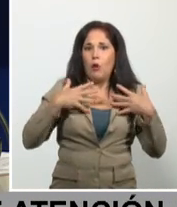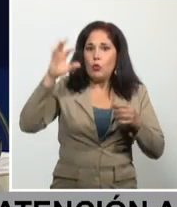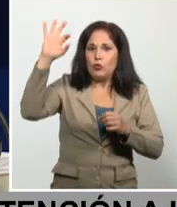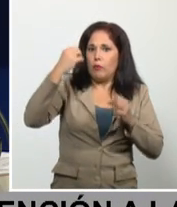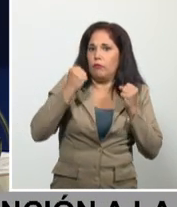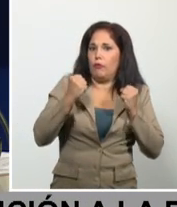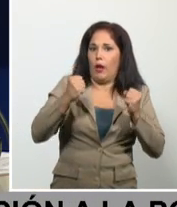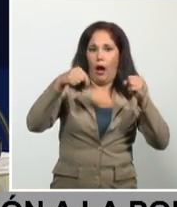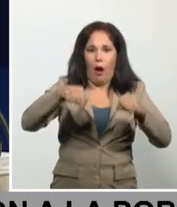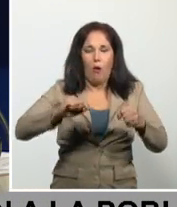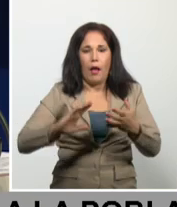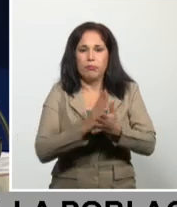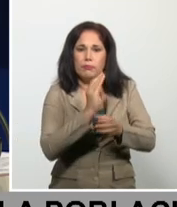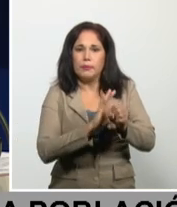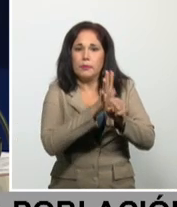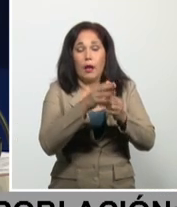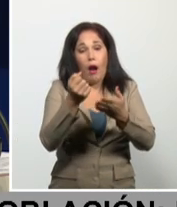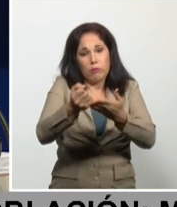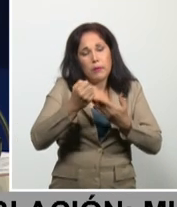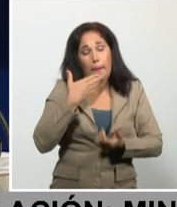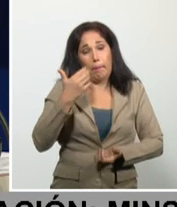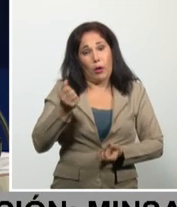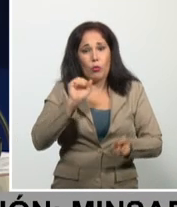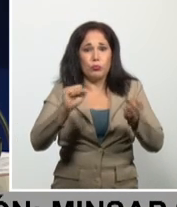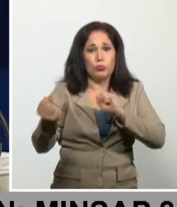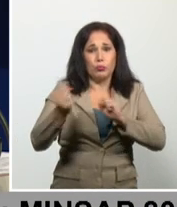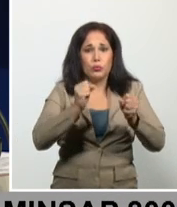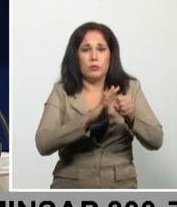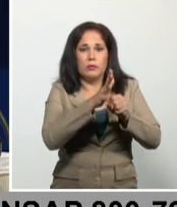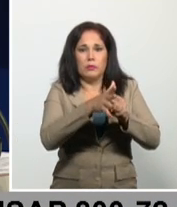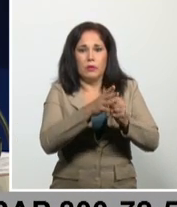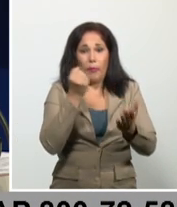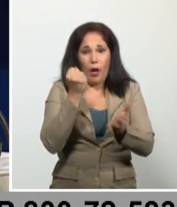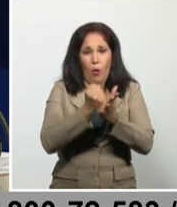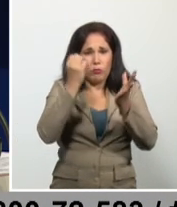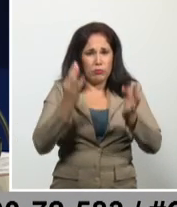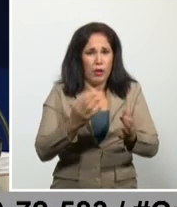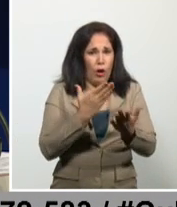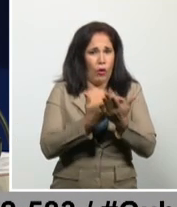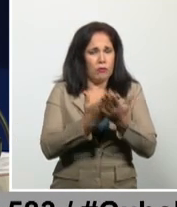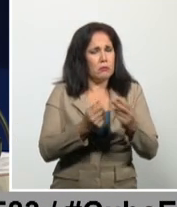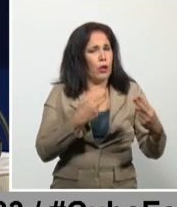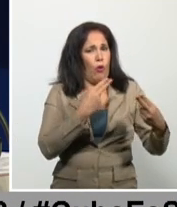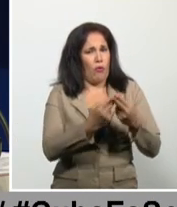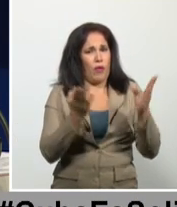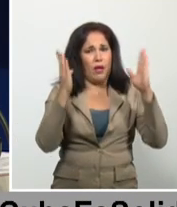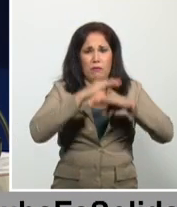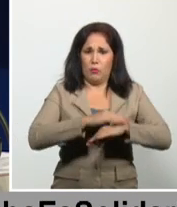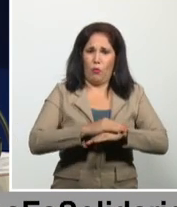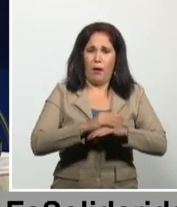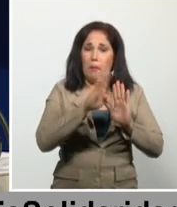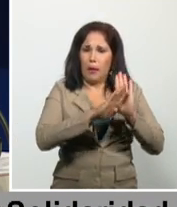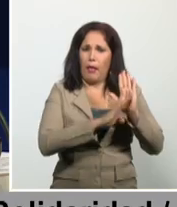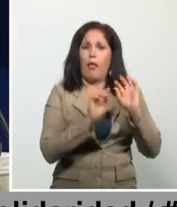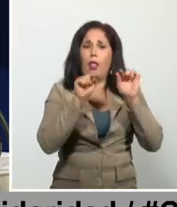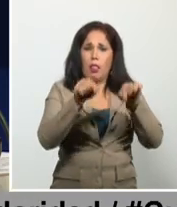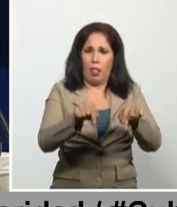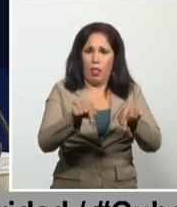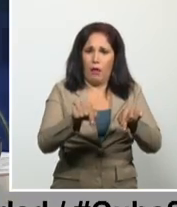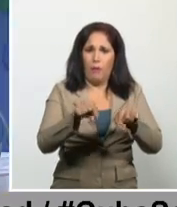que está haciendo nos ayudaría mucho en el control. Pero no nos confiamos en eso. Las medidas de prevención están